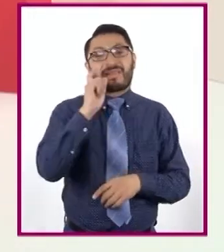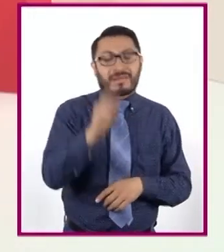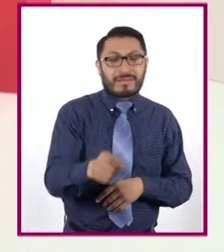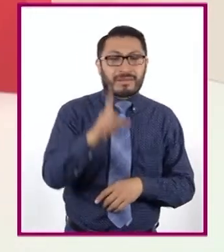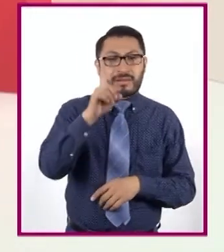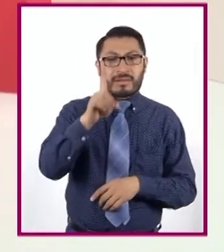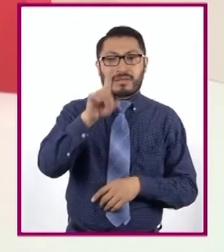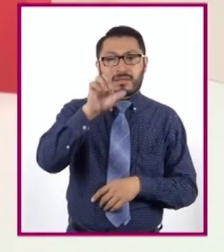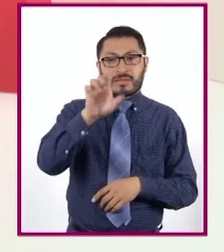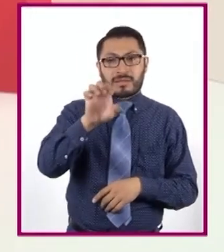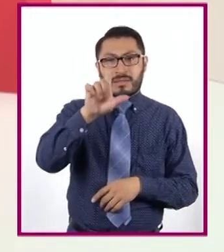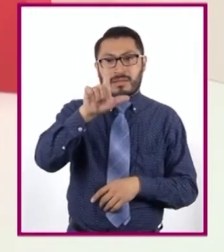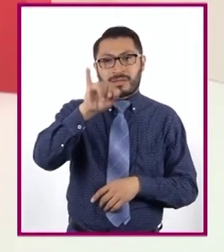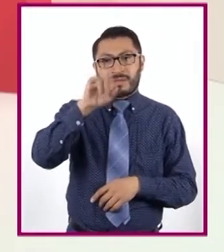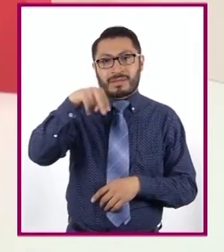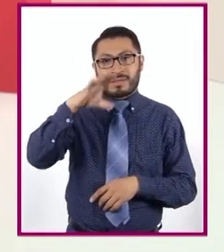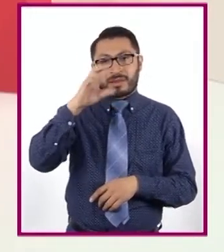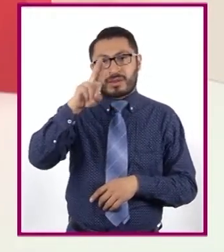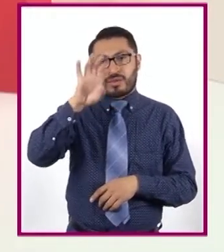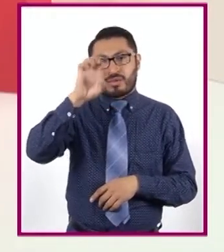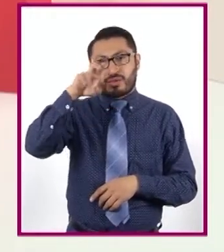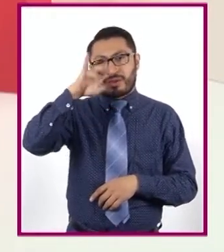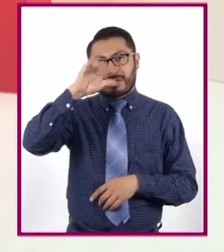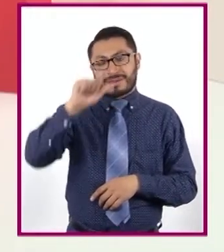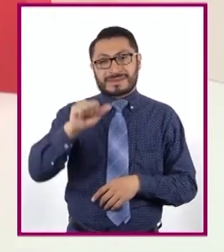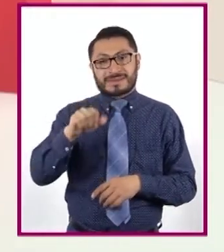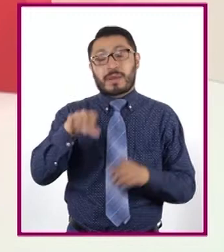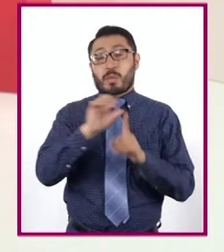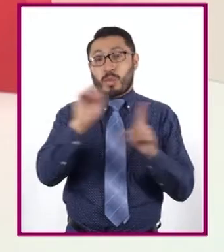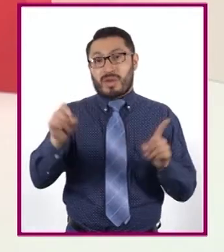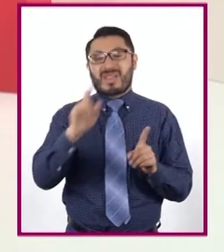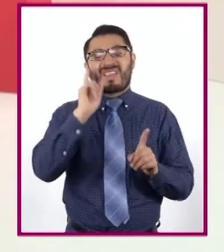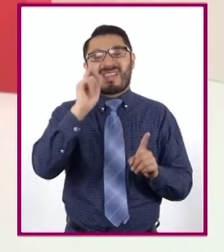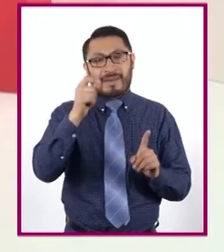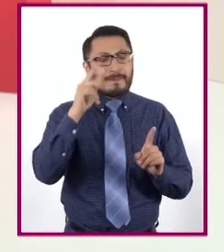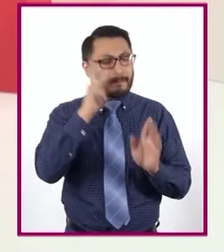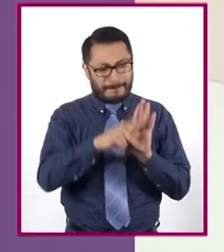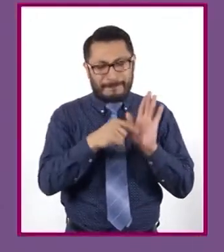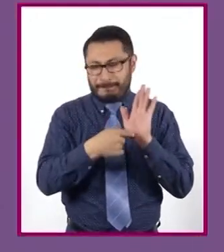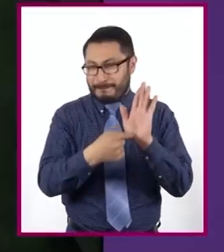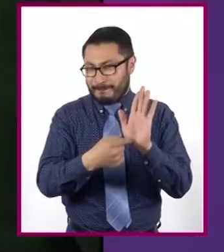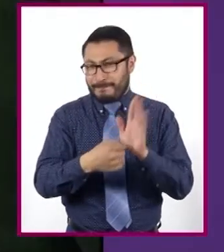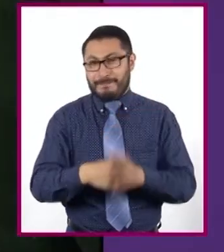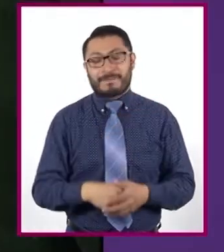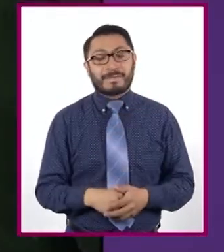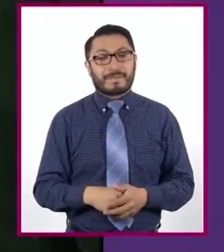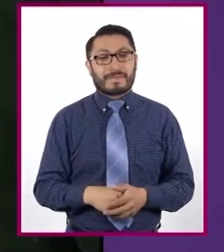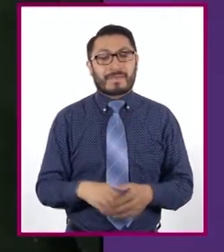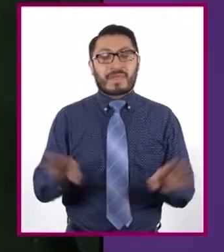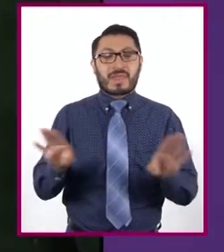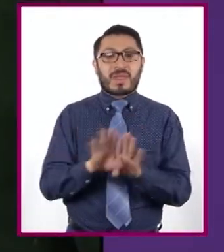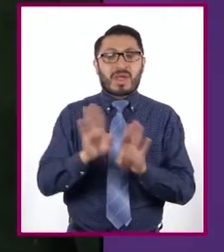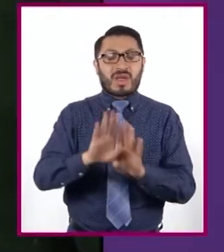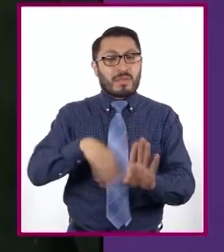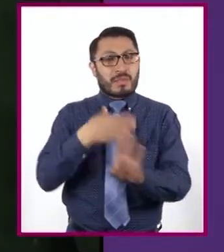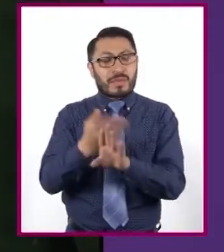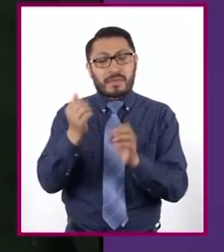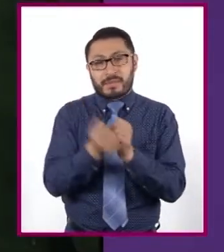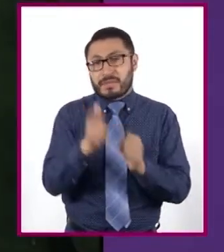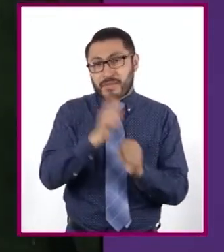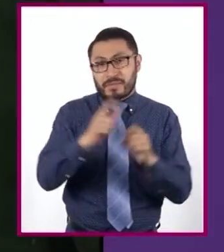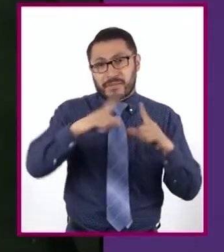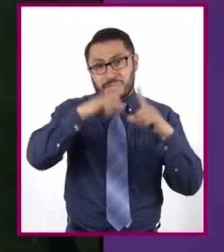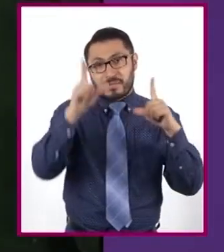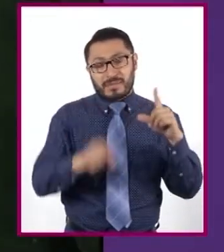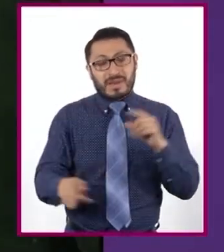delincuencia organizada. Sigamos con el tema, apoyados del siguiente video. ¿Cómo afecta a la sociedad mexicana